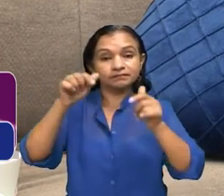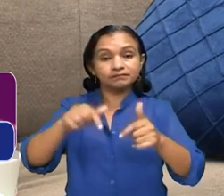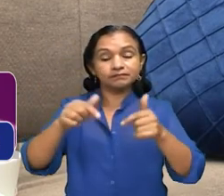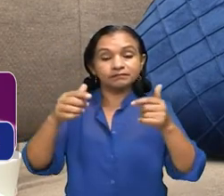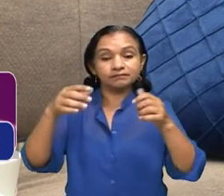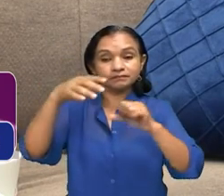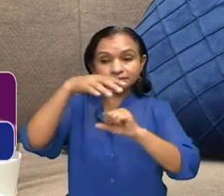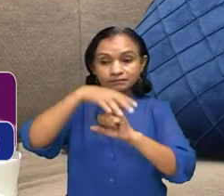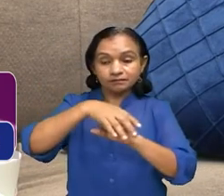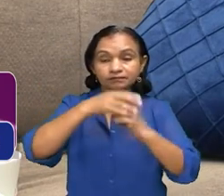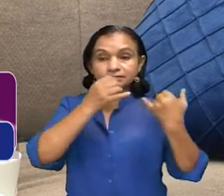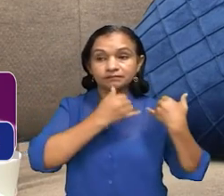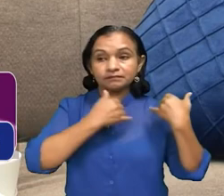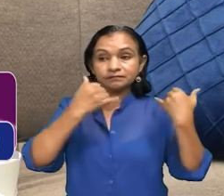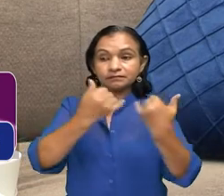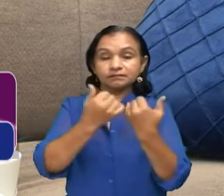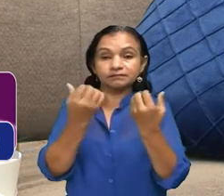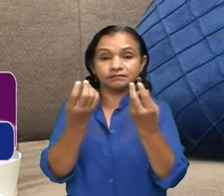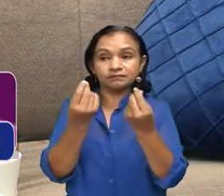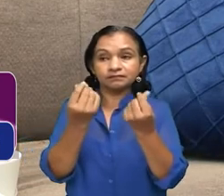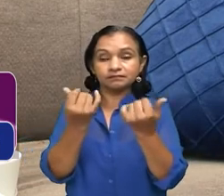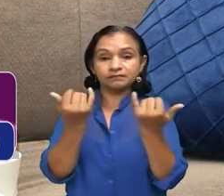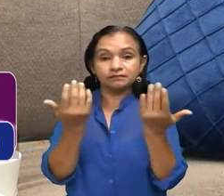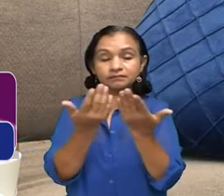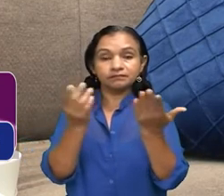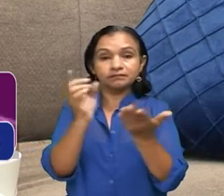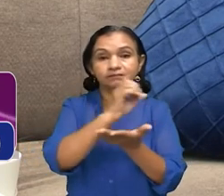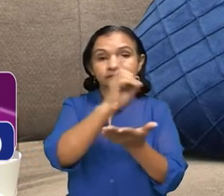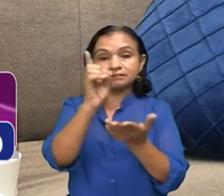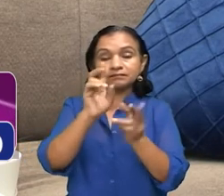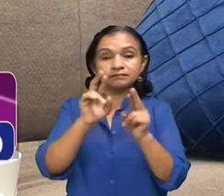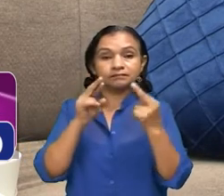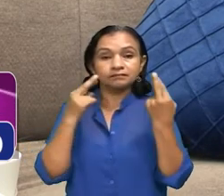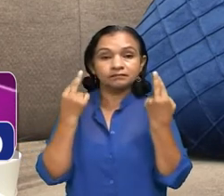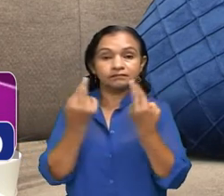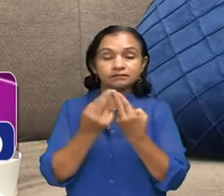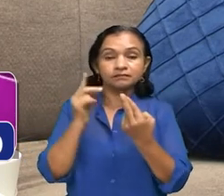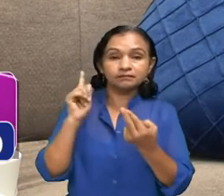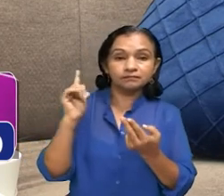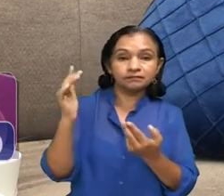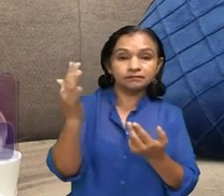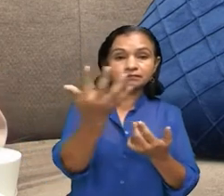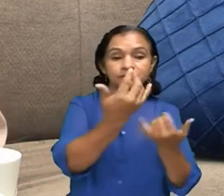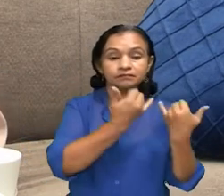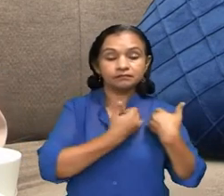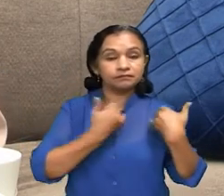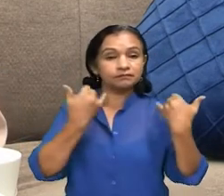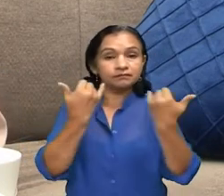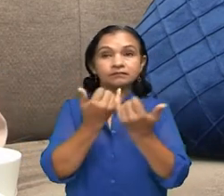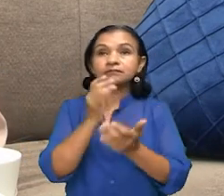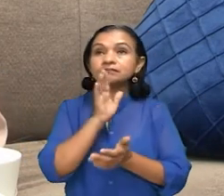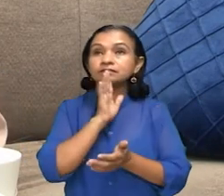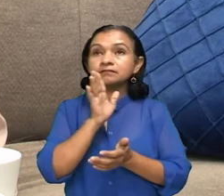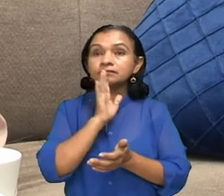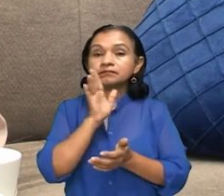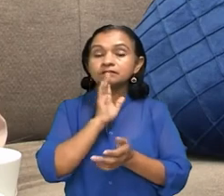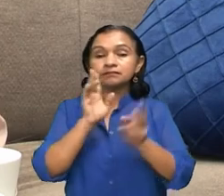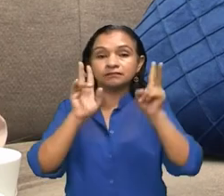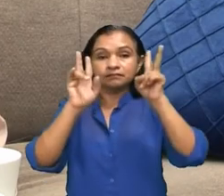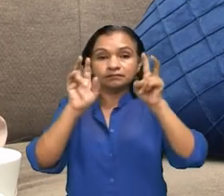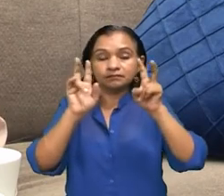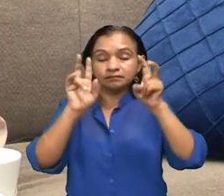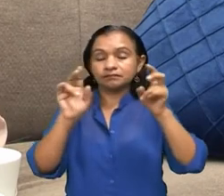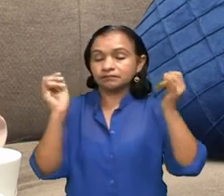Comisión Interinstitucional de la Economía Creativa, donde reúne a todas las instituciones para hablar de un mismo tema, con un